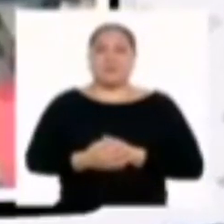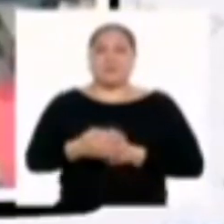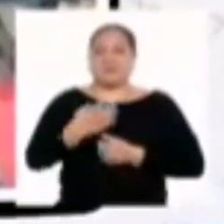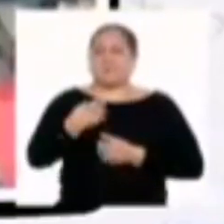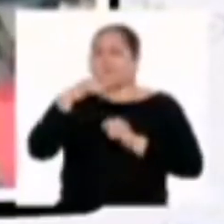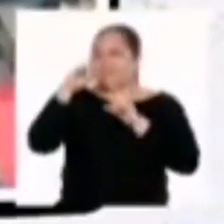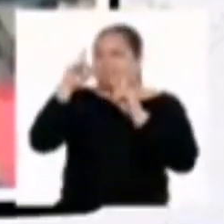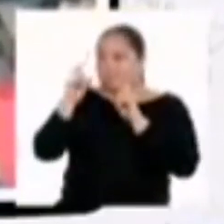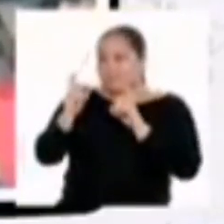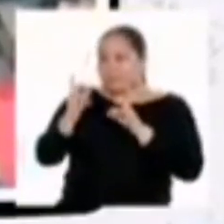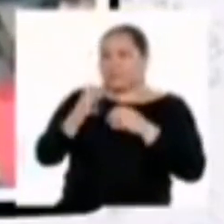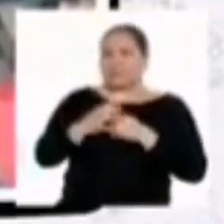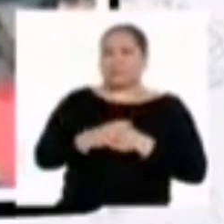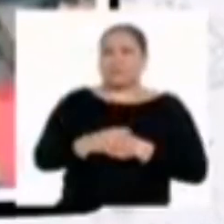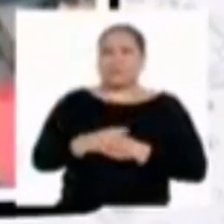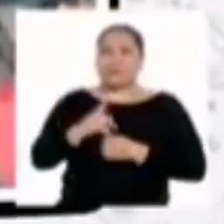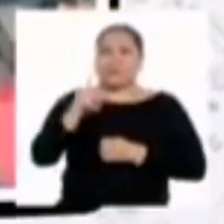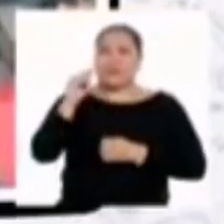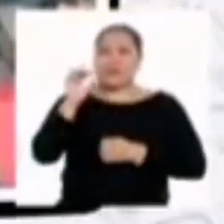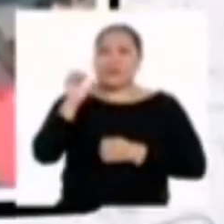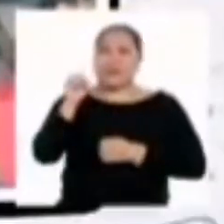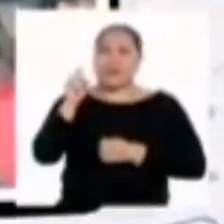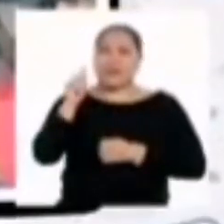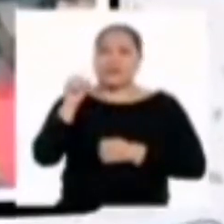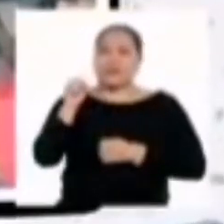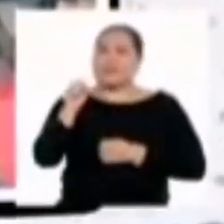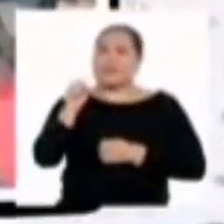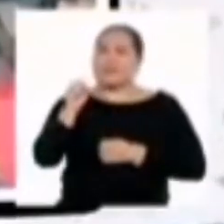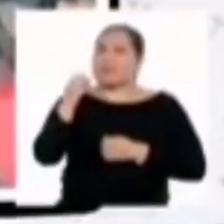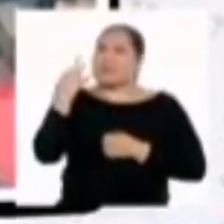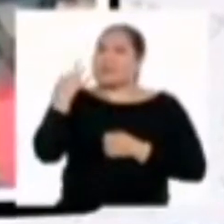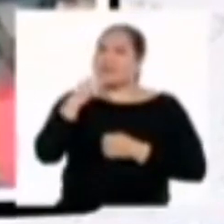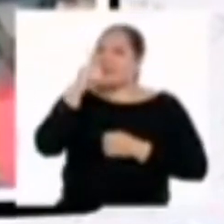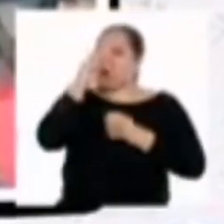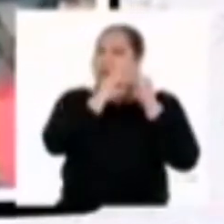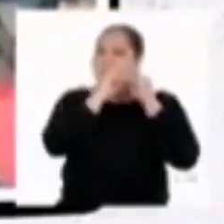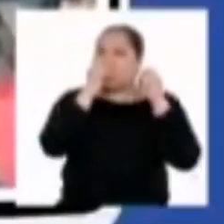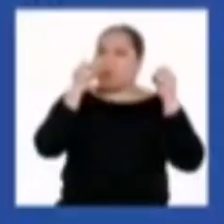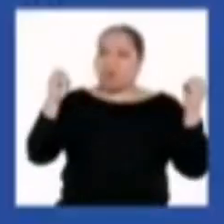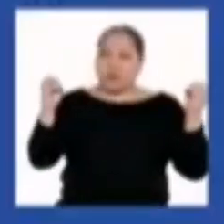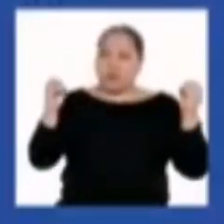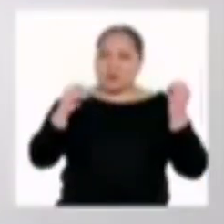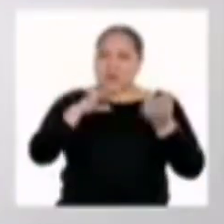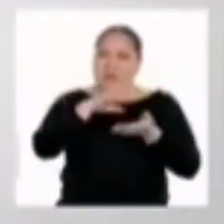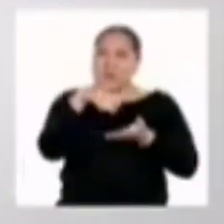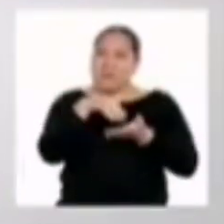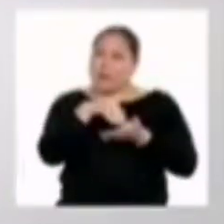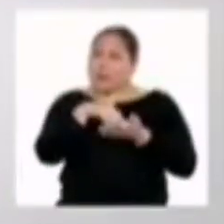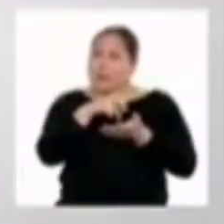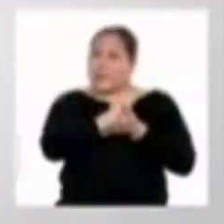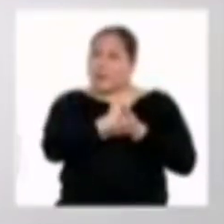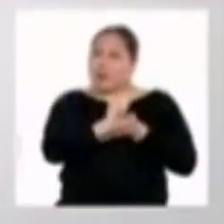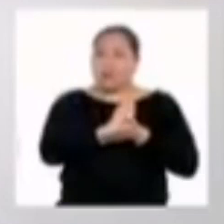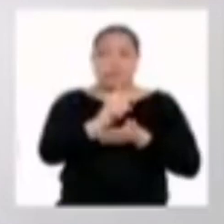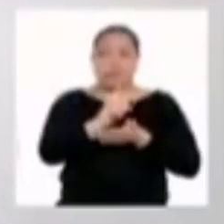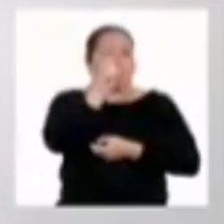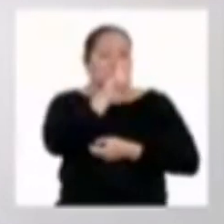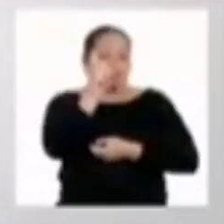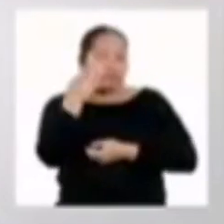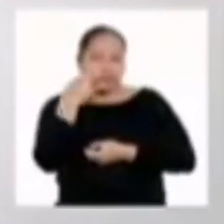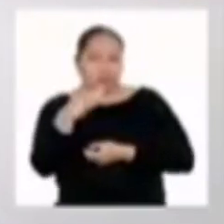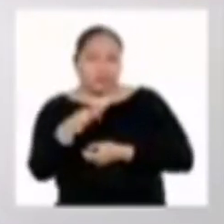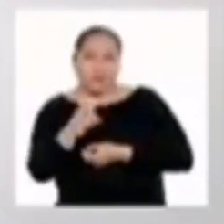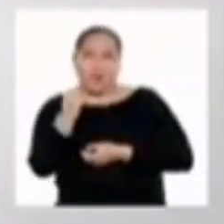Mi pregunta es, ¿la tesis siempre tiene que ser una oración en medio del texto? A ver, no